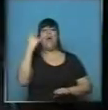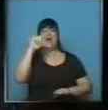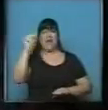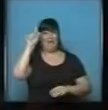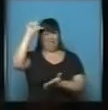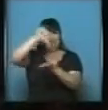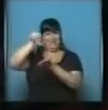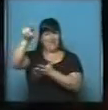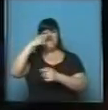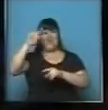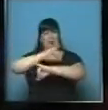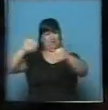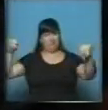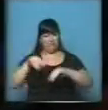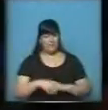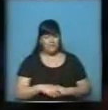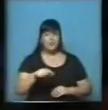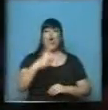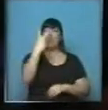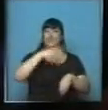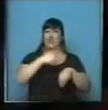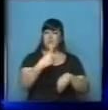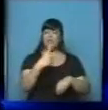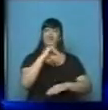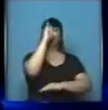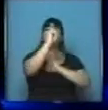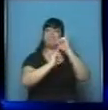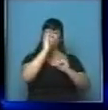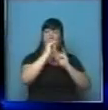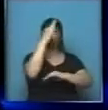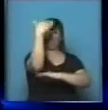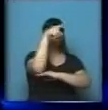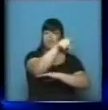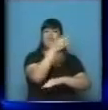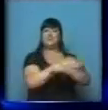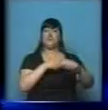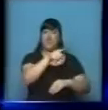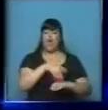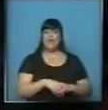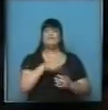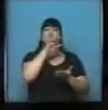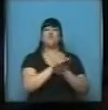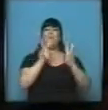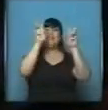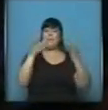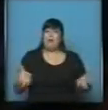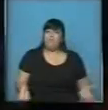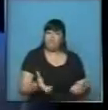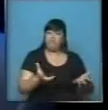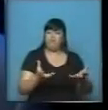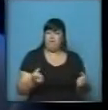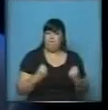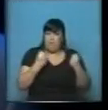jueves. Gracias, candidato. Tiene los dos minutos pautados por el manual de estilo, el candidato Daniel Scioli, para exponer sobre el tema fortalecimiento